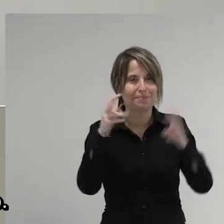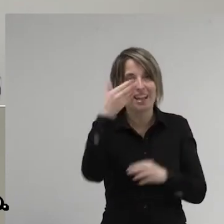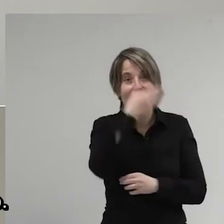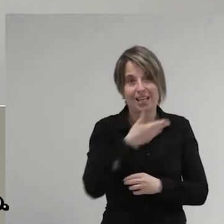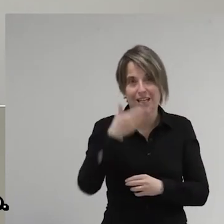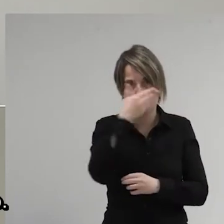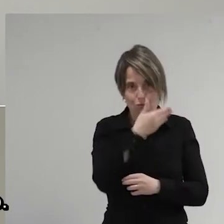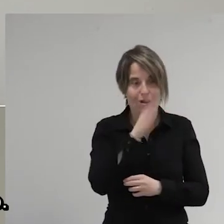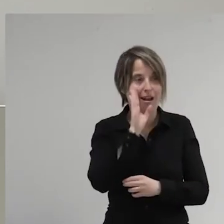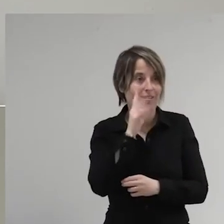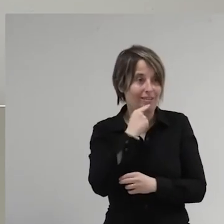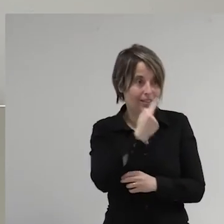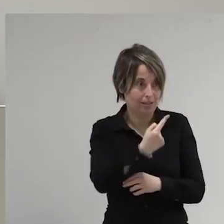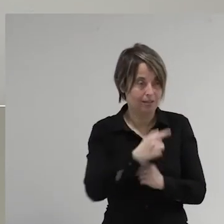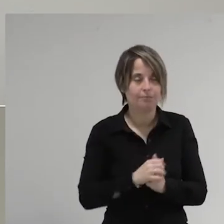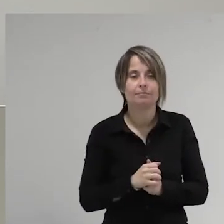que tú has mencionado.